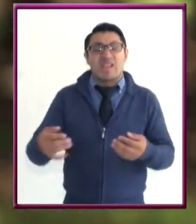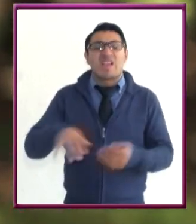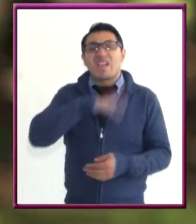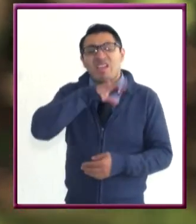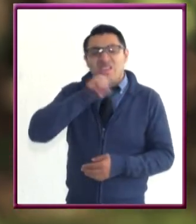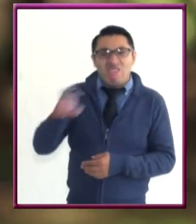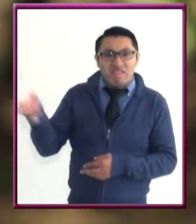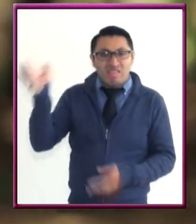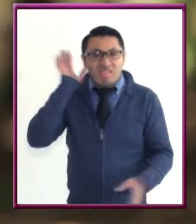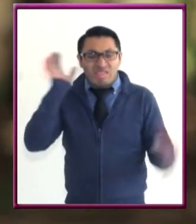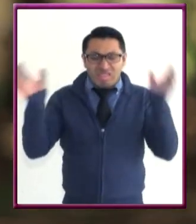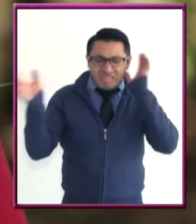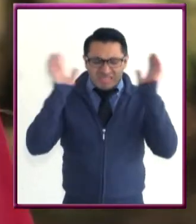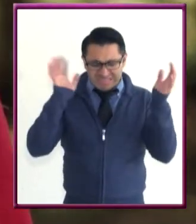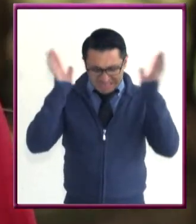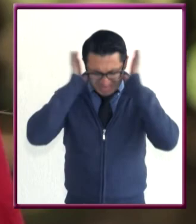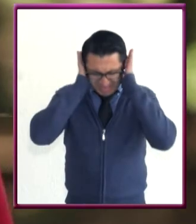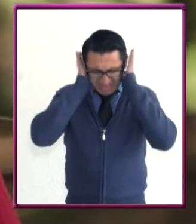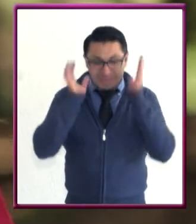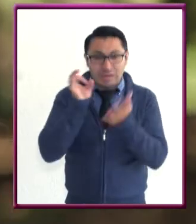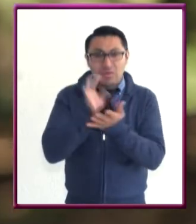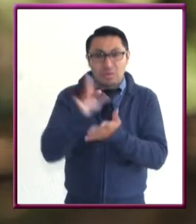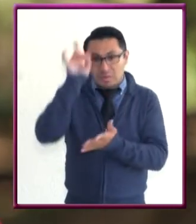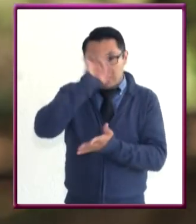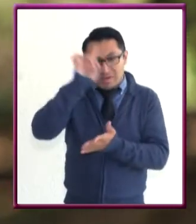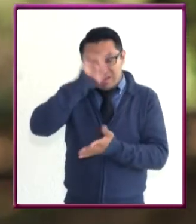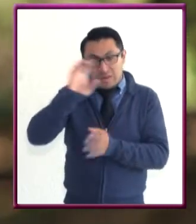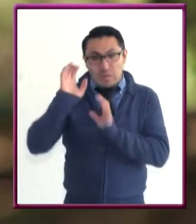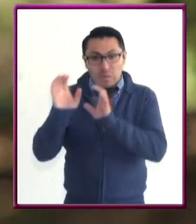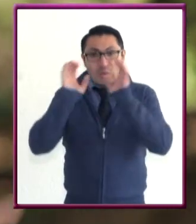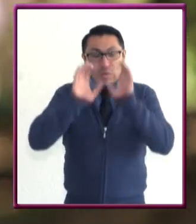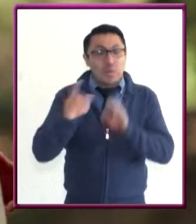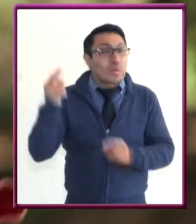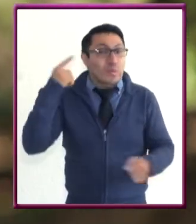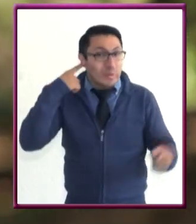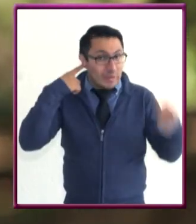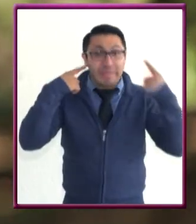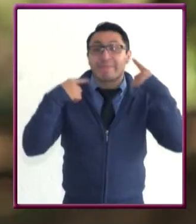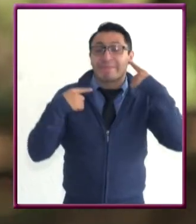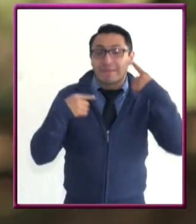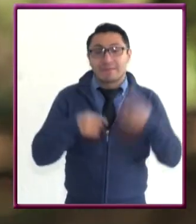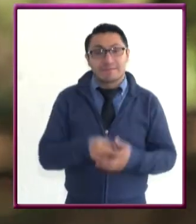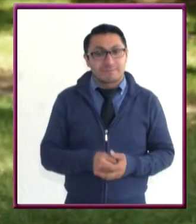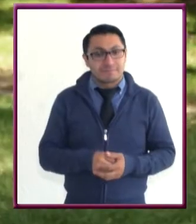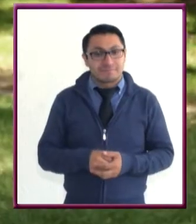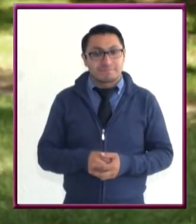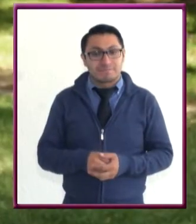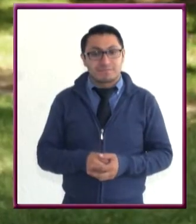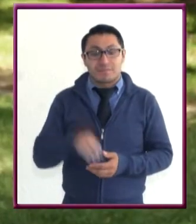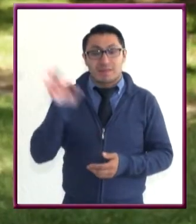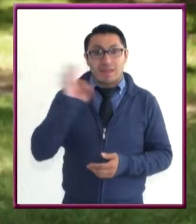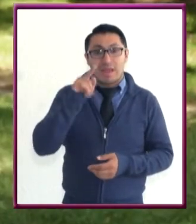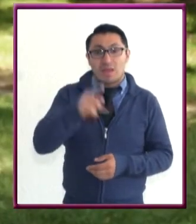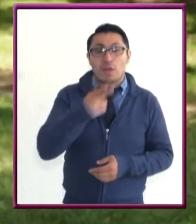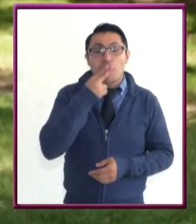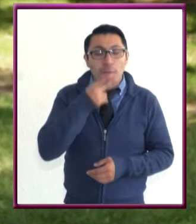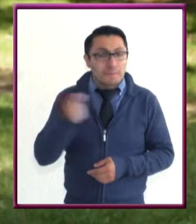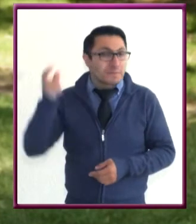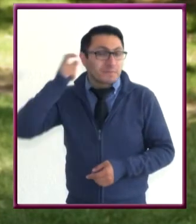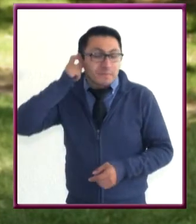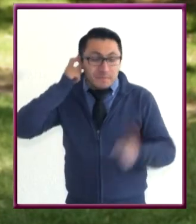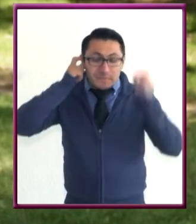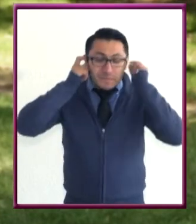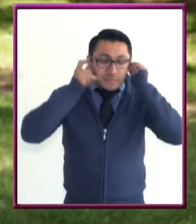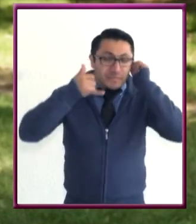auditiva, solo quisiera agregar unos consejos para conservar uno de nuestros sentidos favoritos. Cuando uses audífonos y